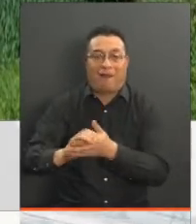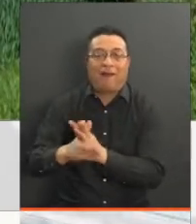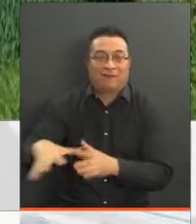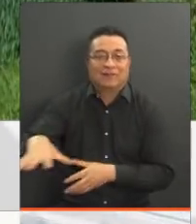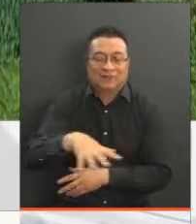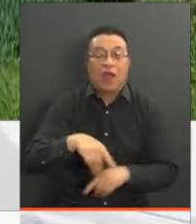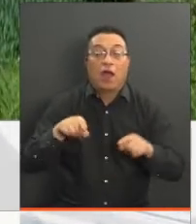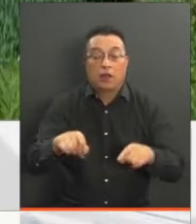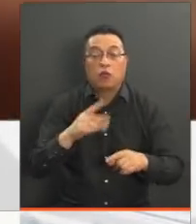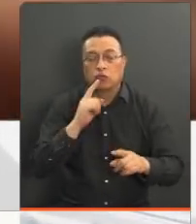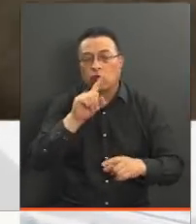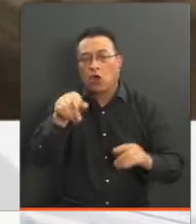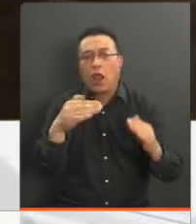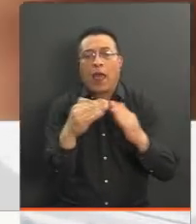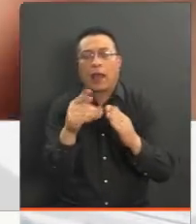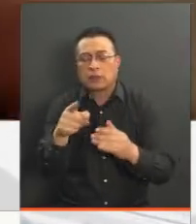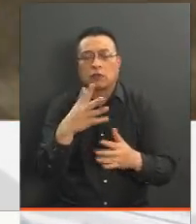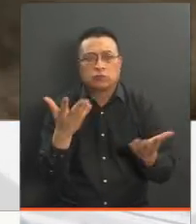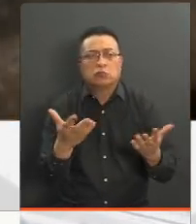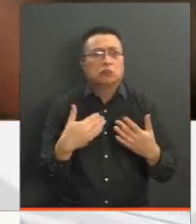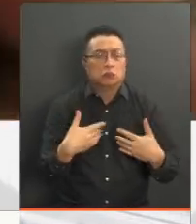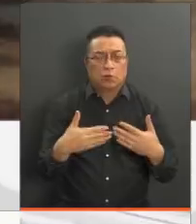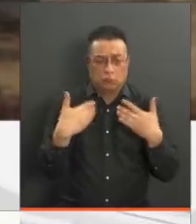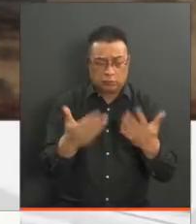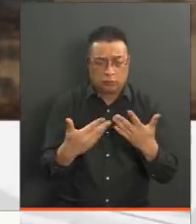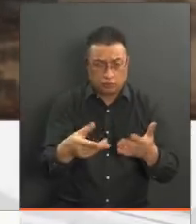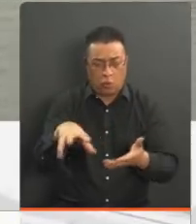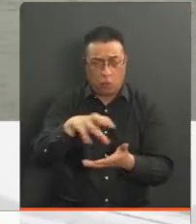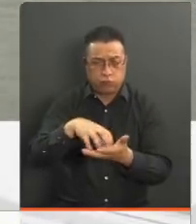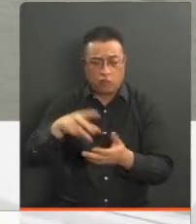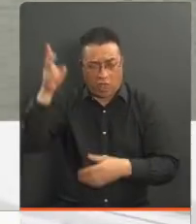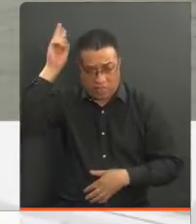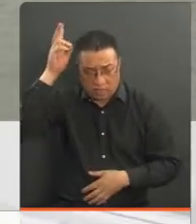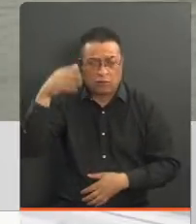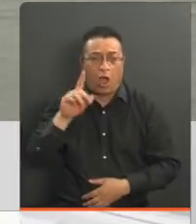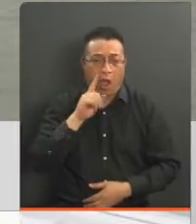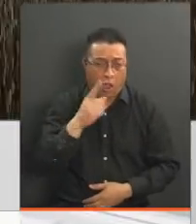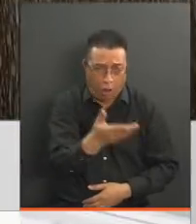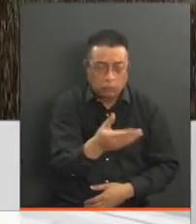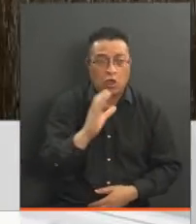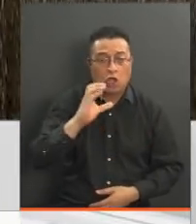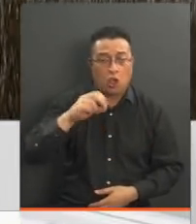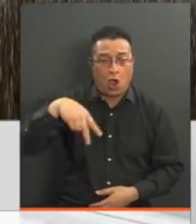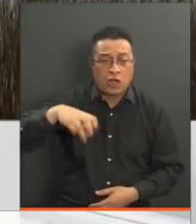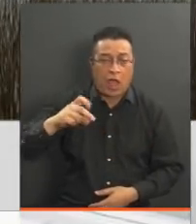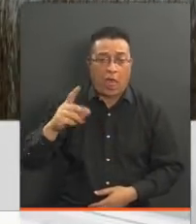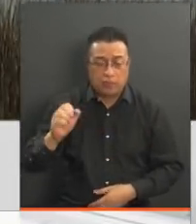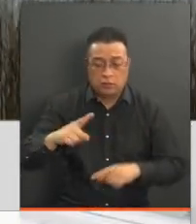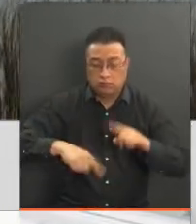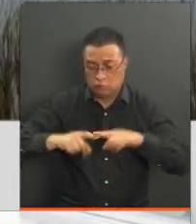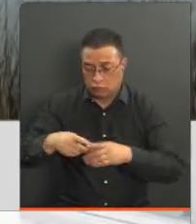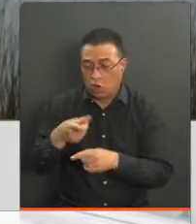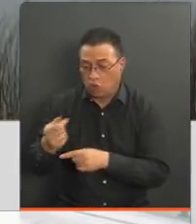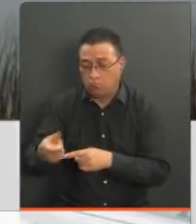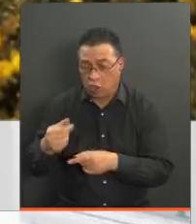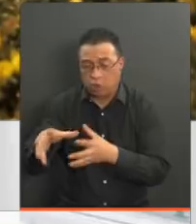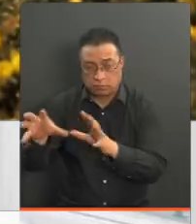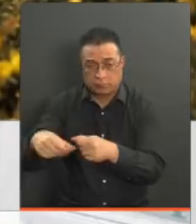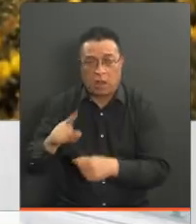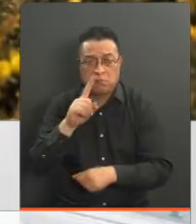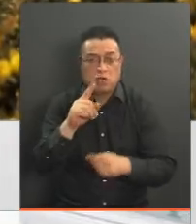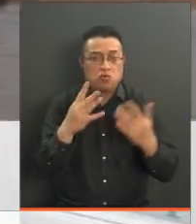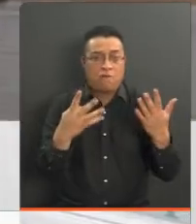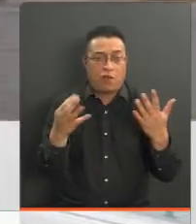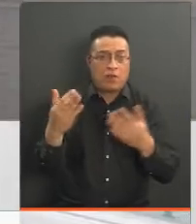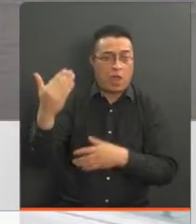en su casa, pero sí, restitución de tierras indígenas hay. La CONADI está, compra terreno y eso viene desde los años 90.